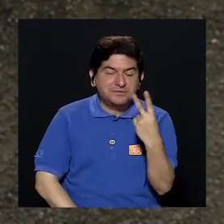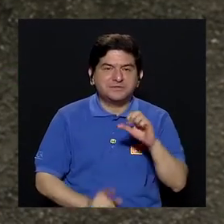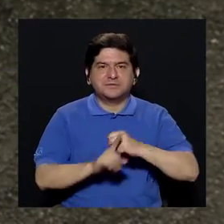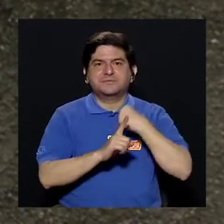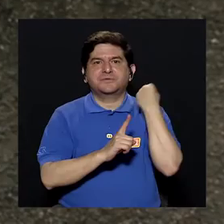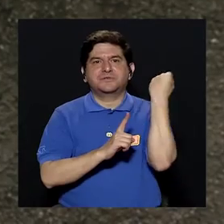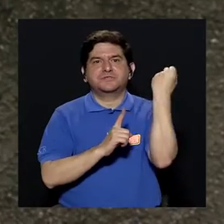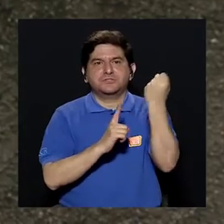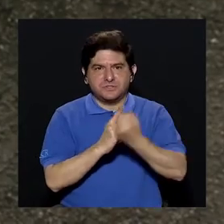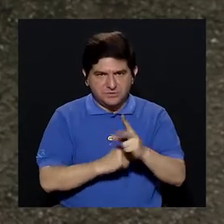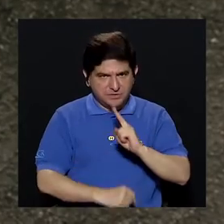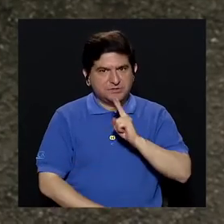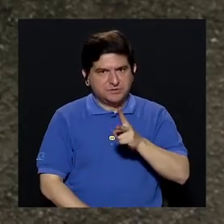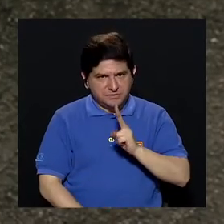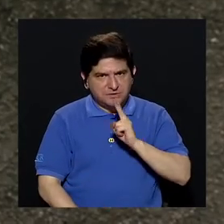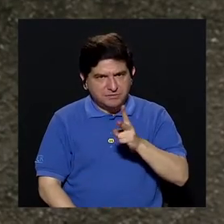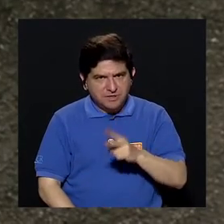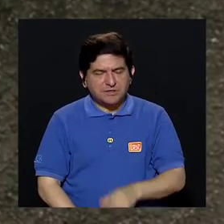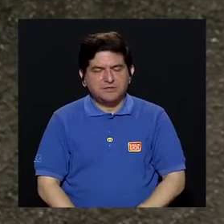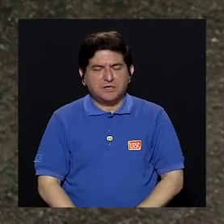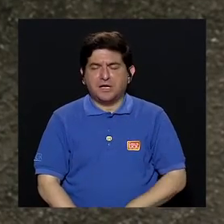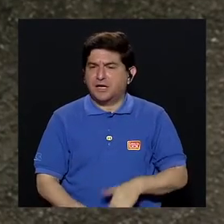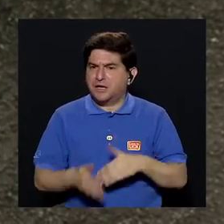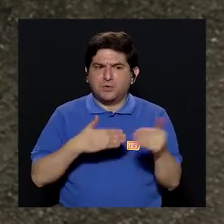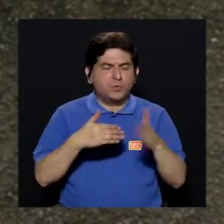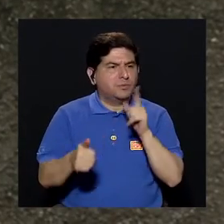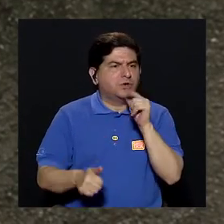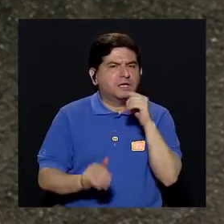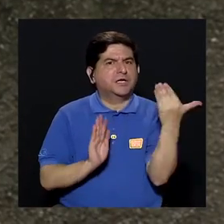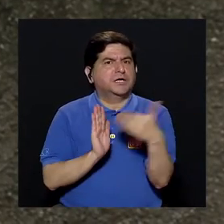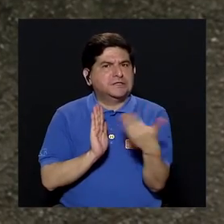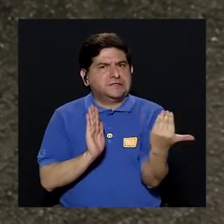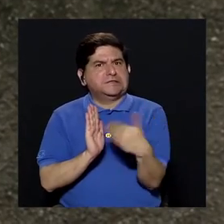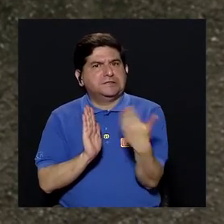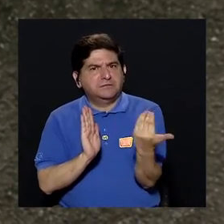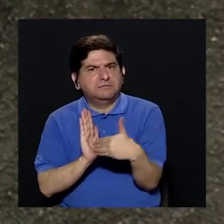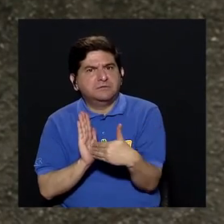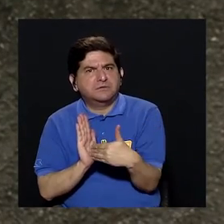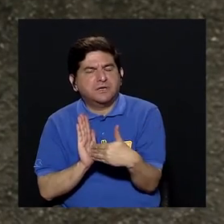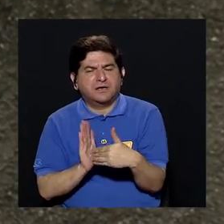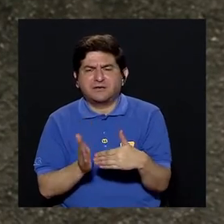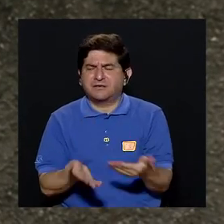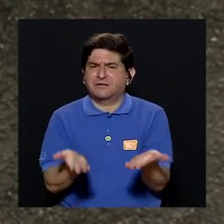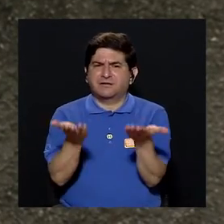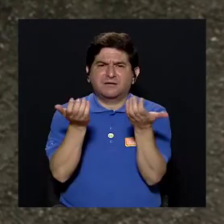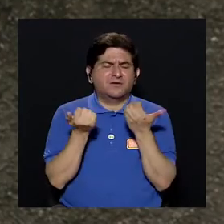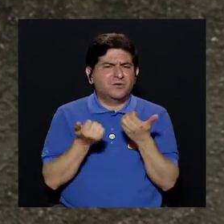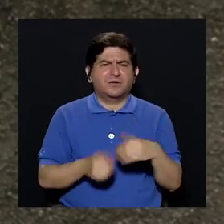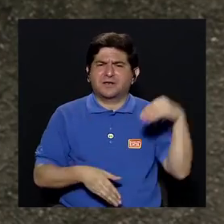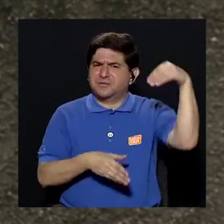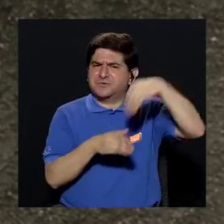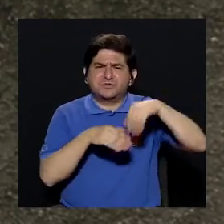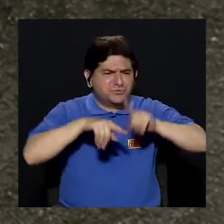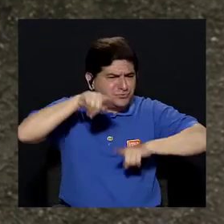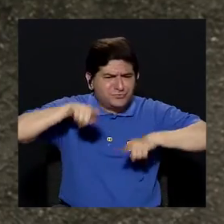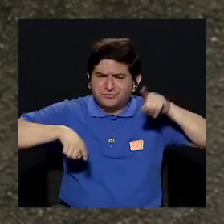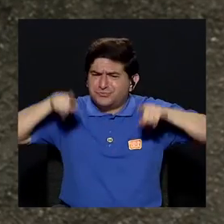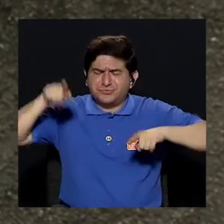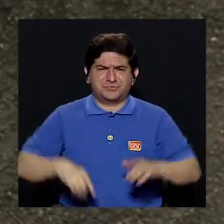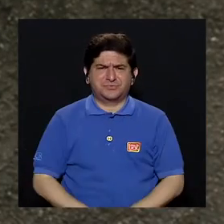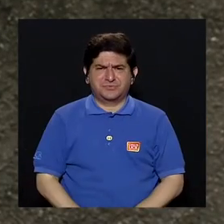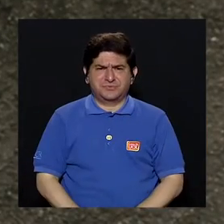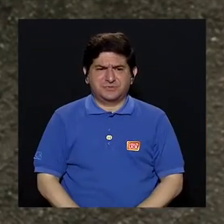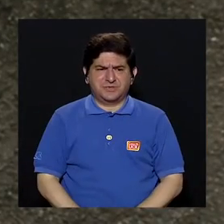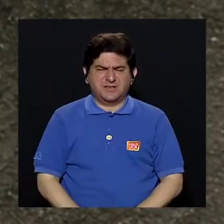que esta es una situación real que nos puede tocar a cualquiera. No queremos ser parte de las estadísticas. Yo creo